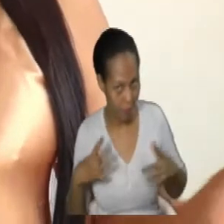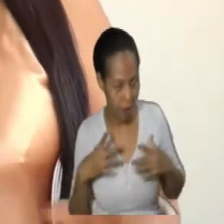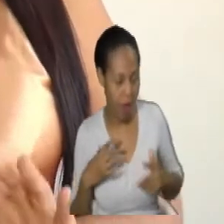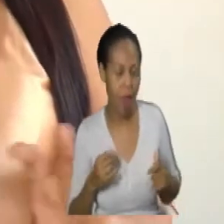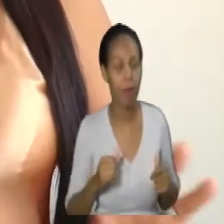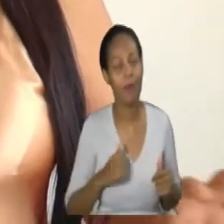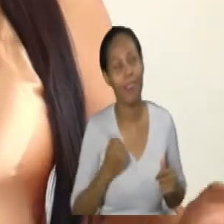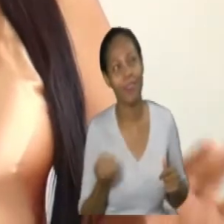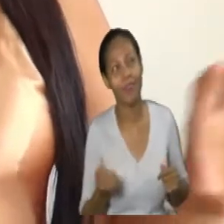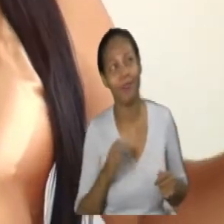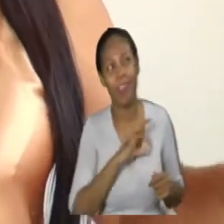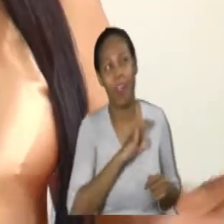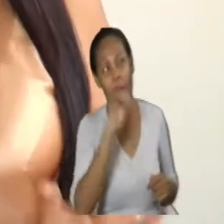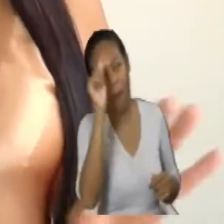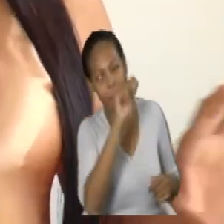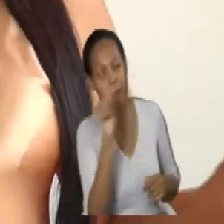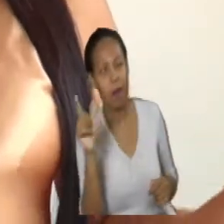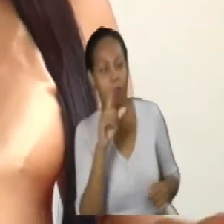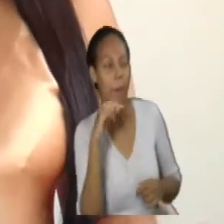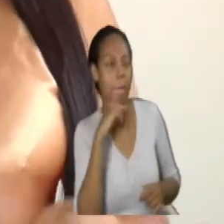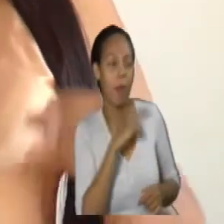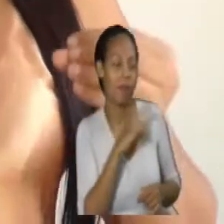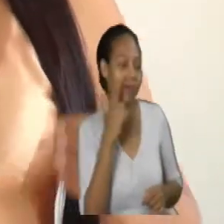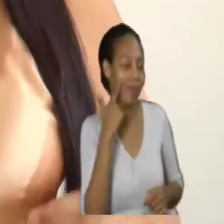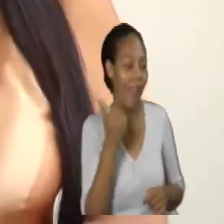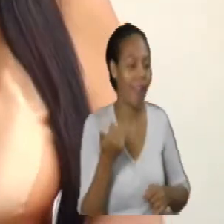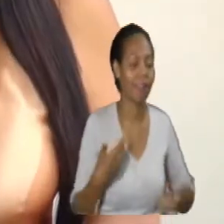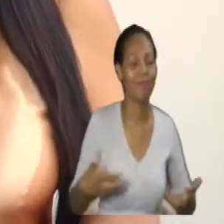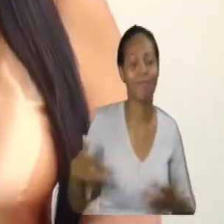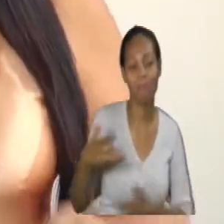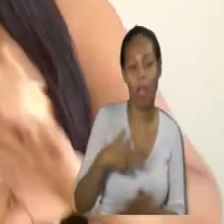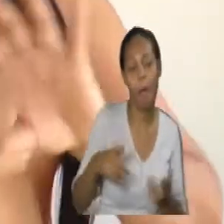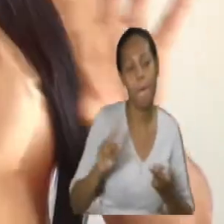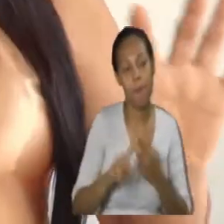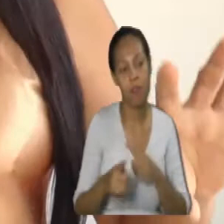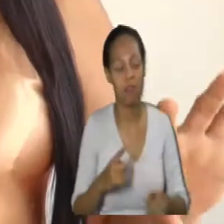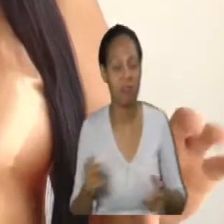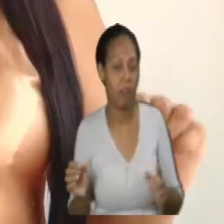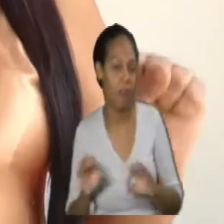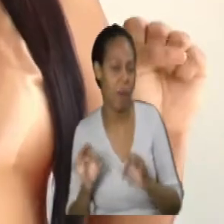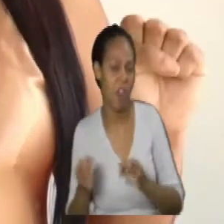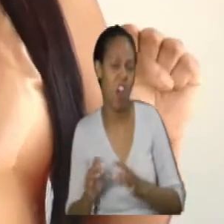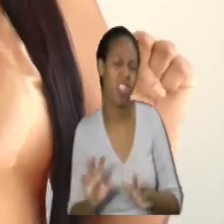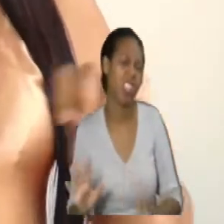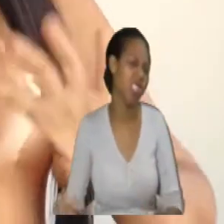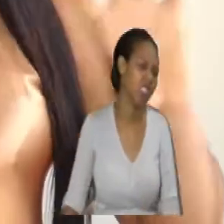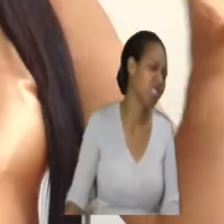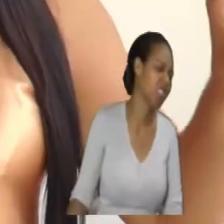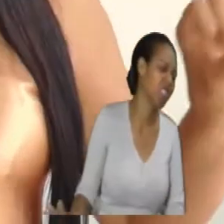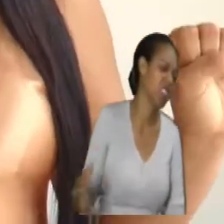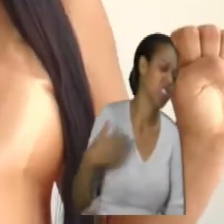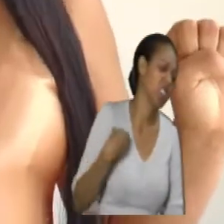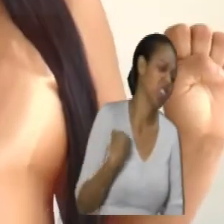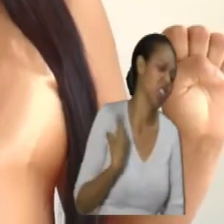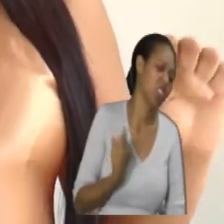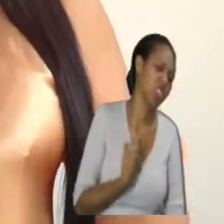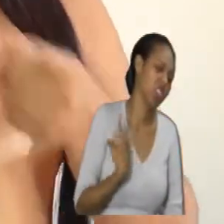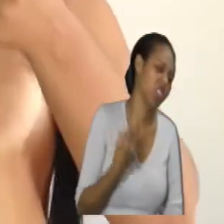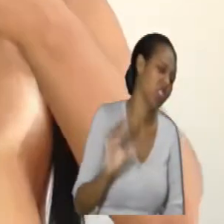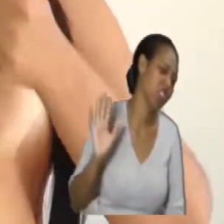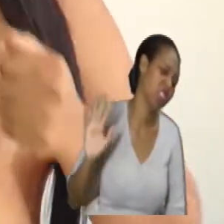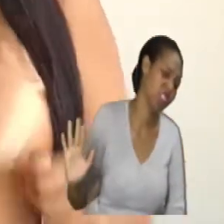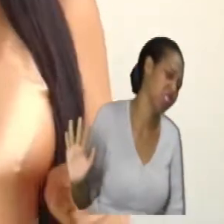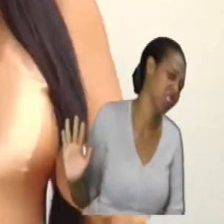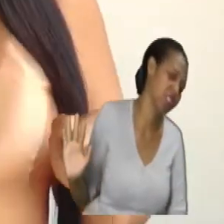semana espectacular en familia, con amigos o hasta solo para desconectarse del trabajo y del mundo